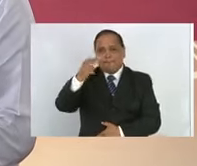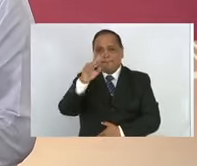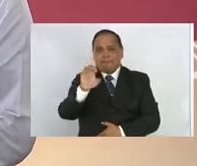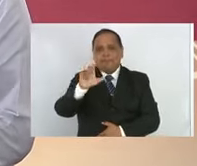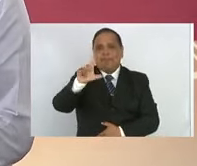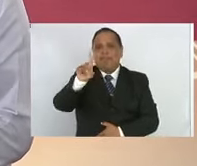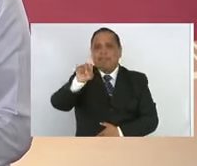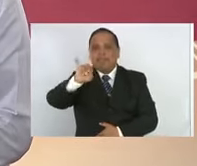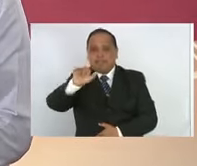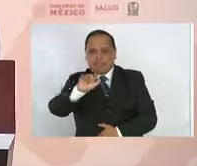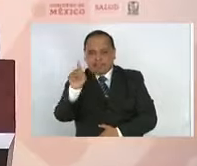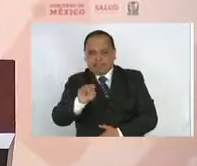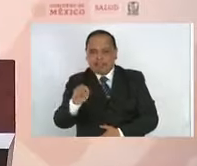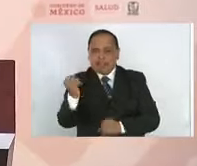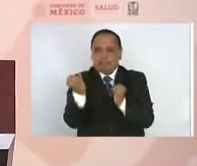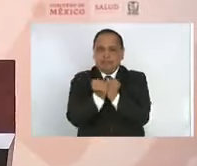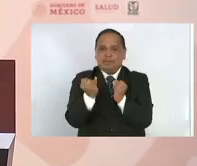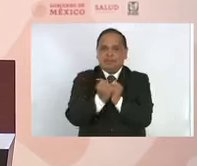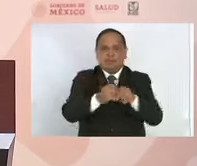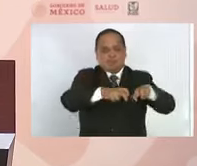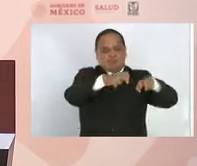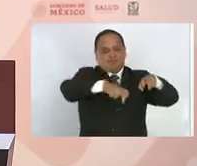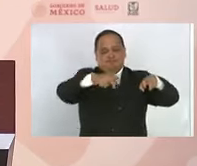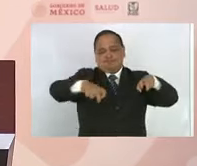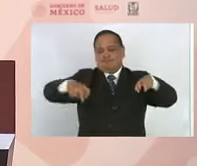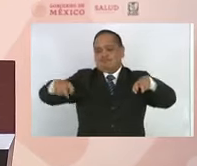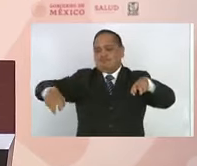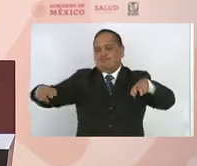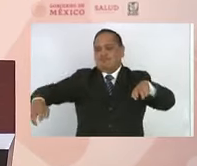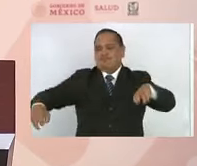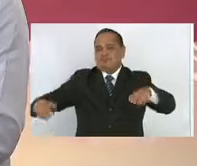a los integrantes